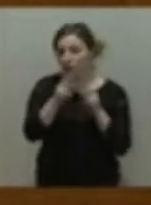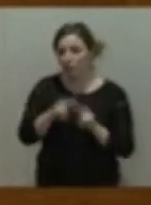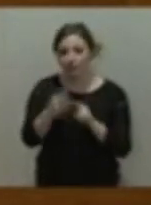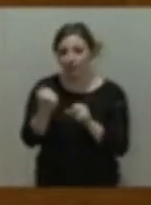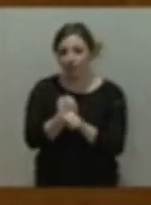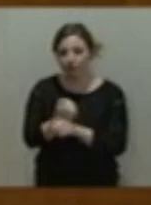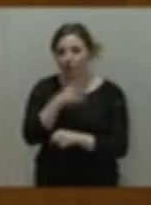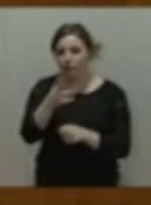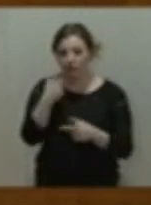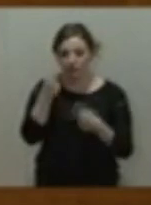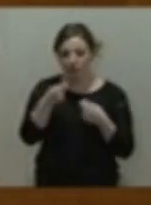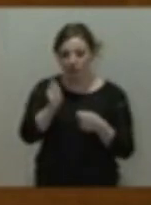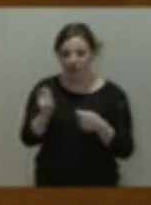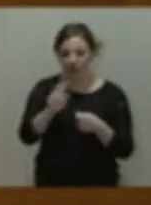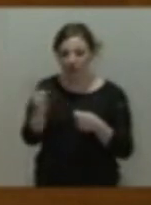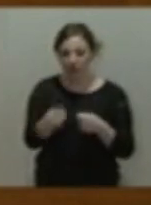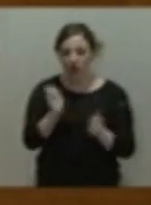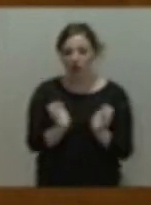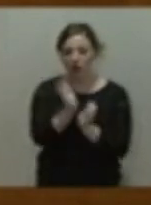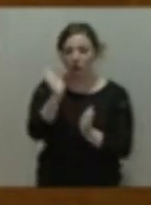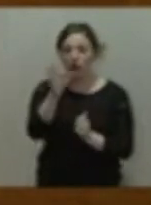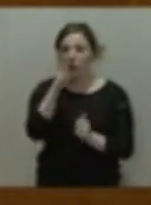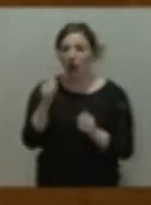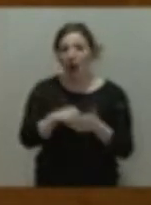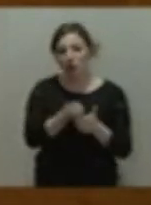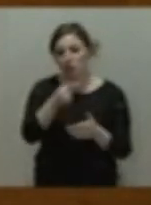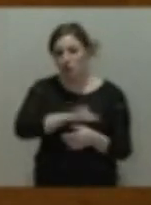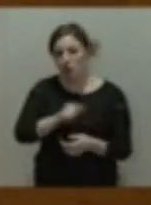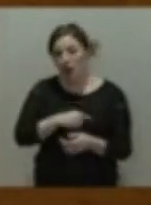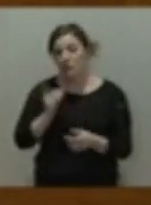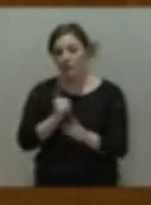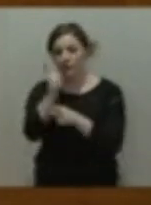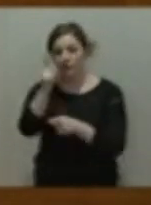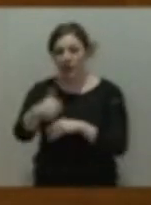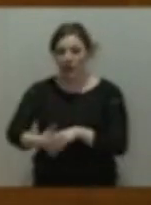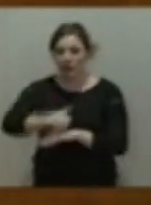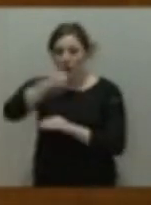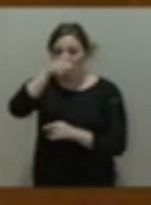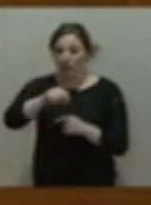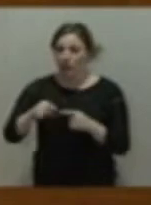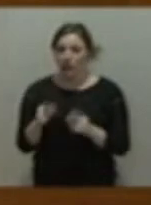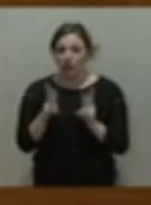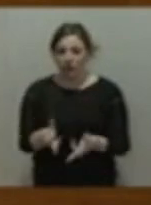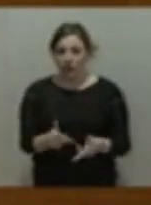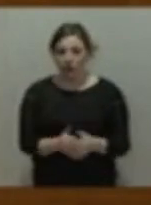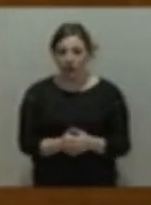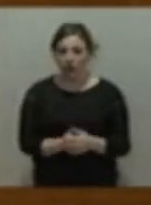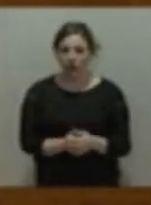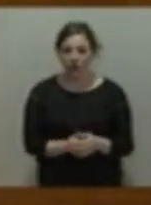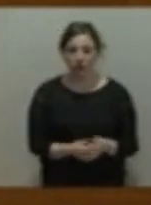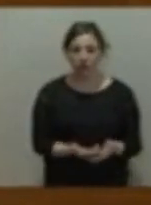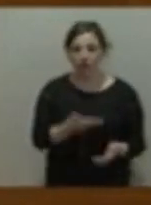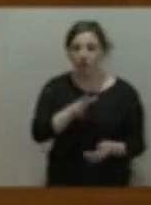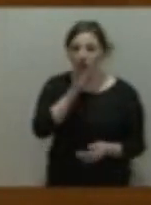laboral, una sentencia condenatoria por acoso moral contra el director del hotel. Son causas más que